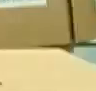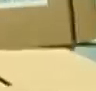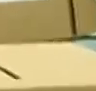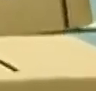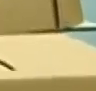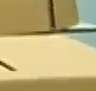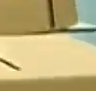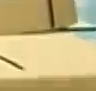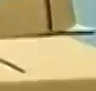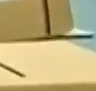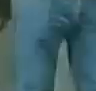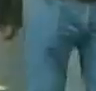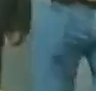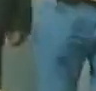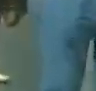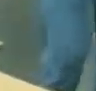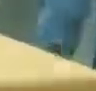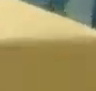5.936.141 para el